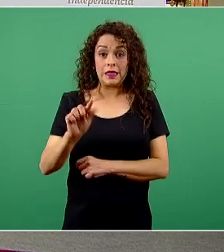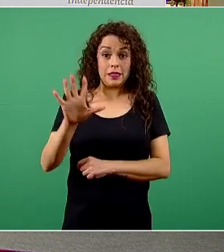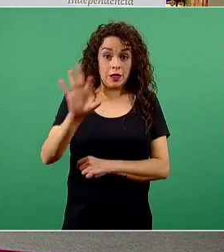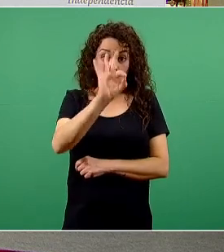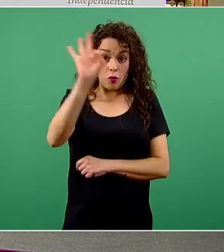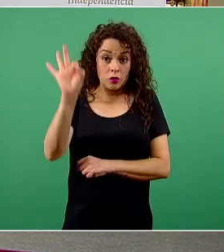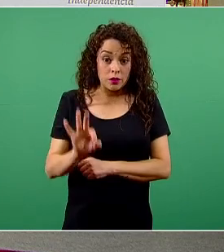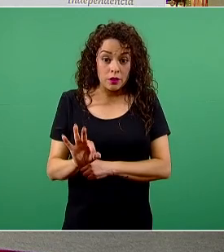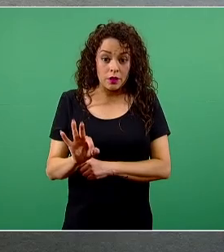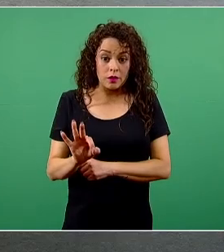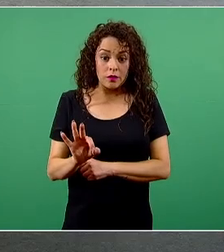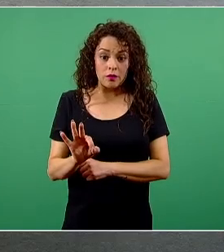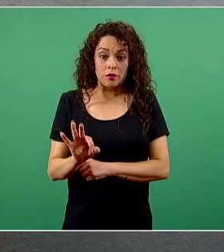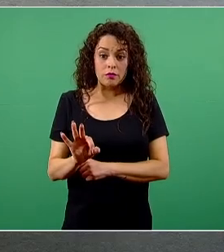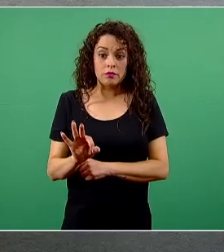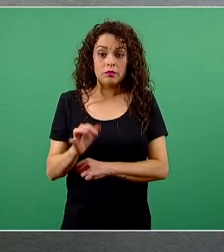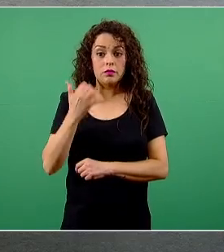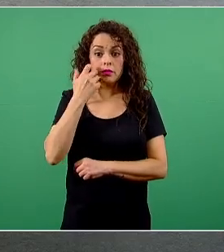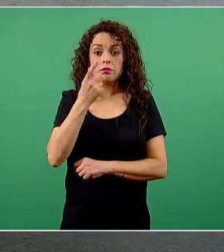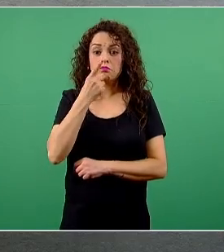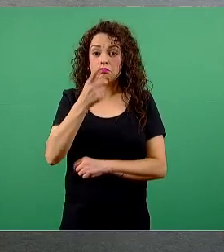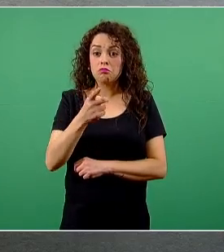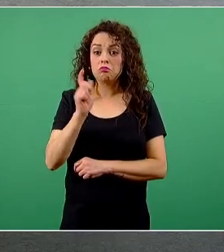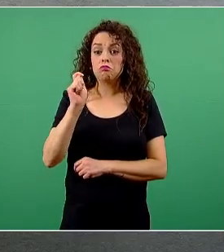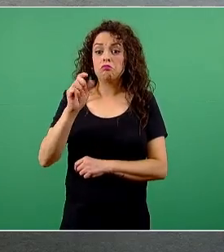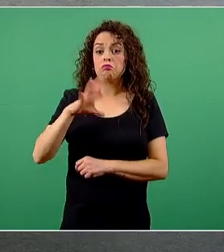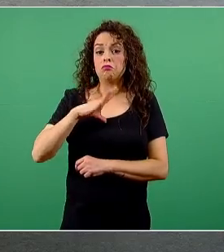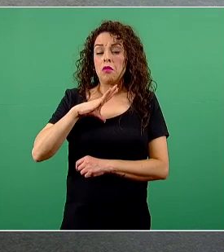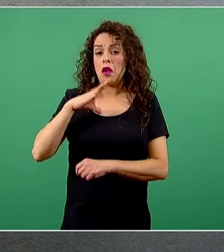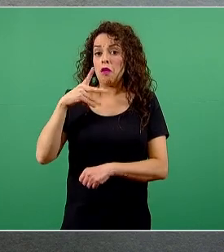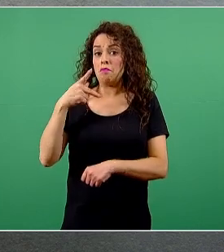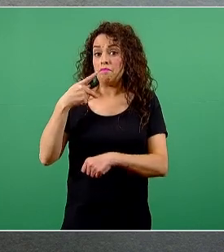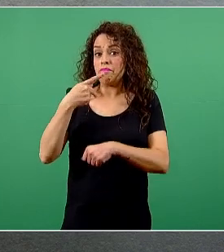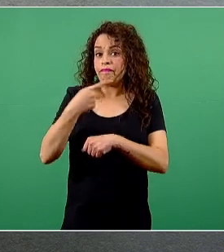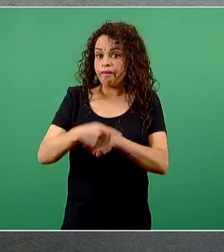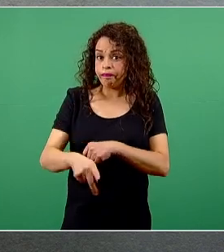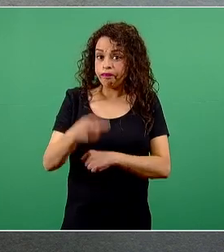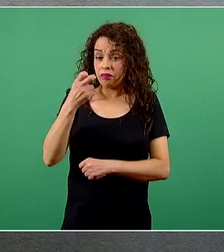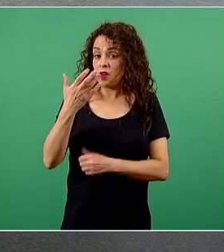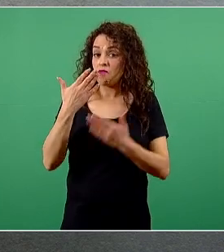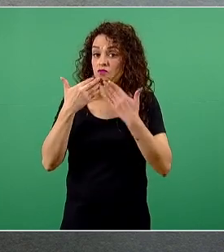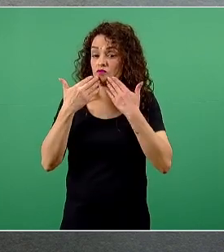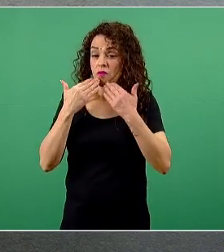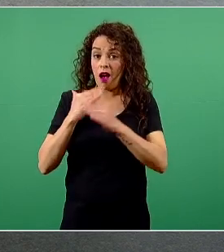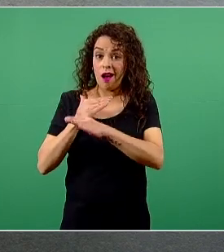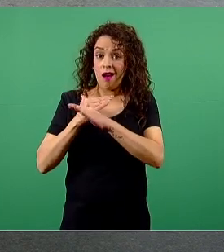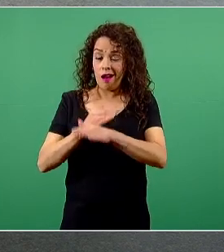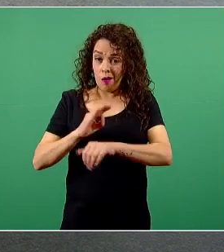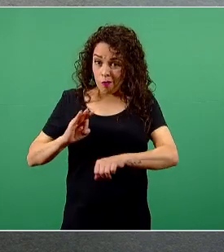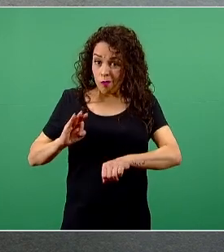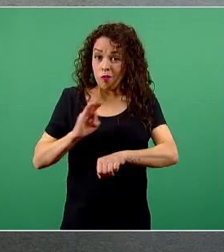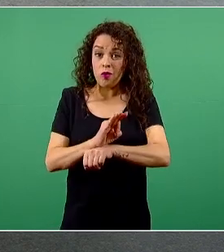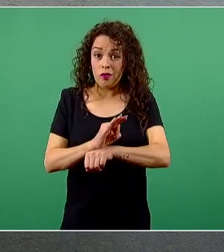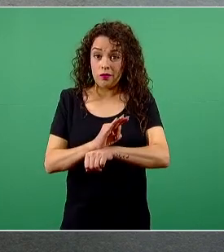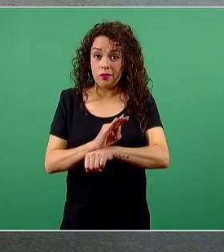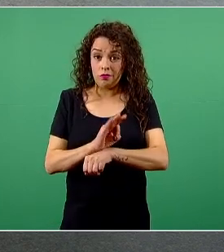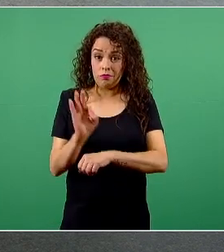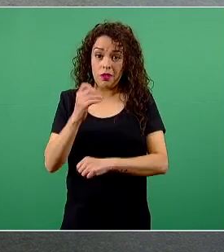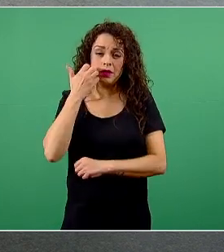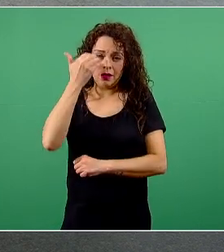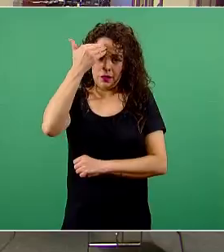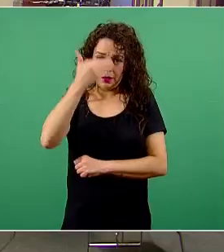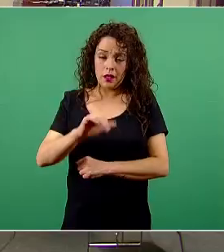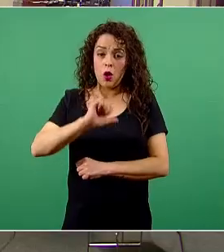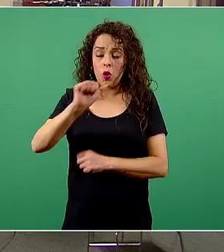no estamos en un riesgo de no alcanzar esa protección. La otra pregunta es si este